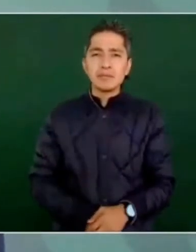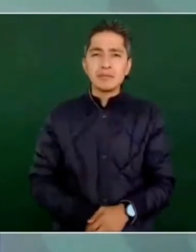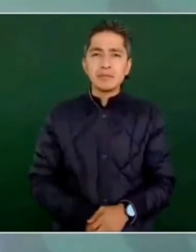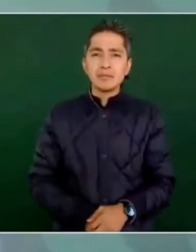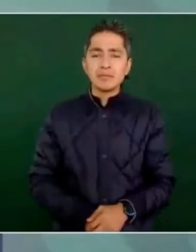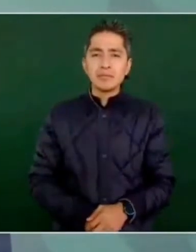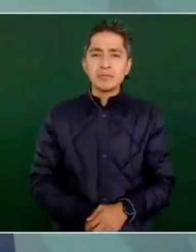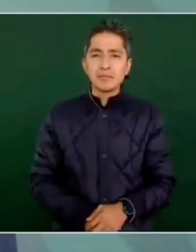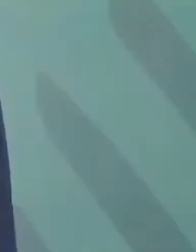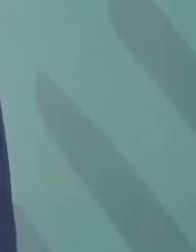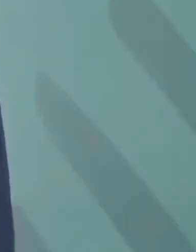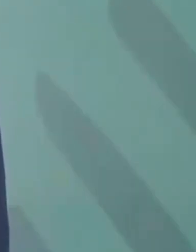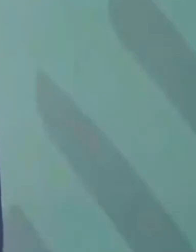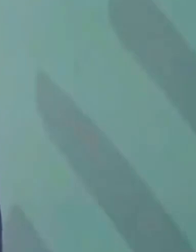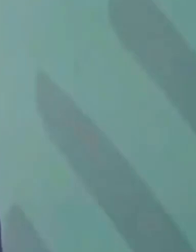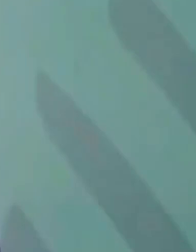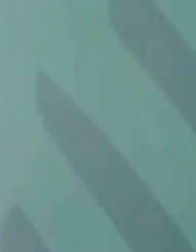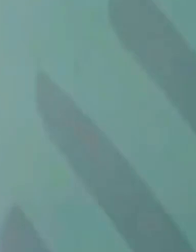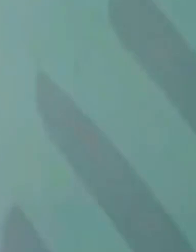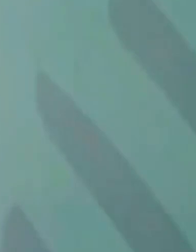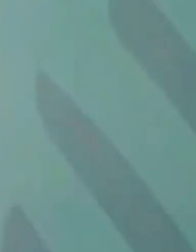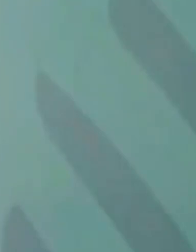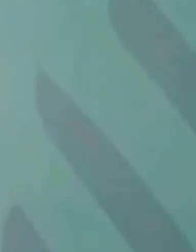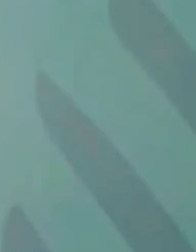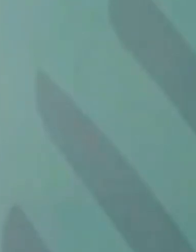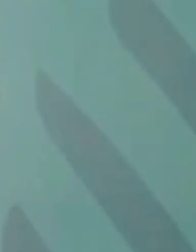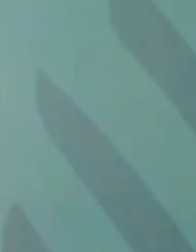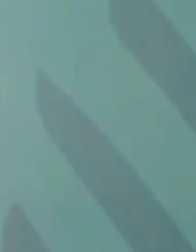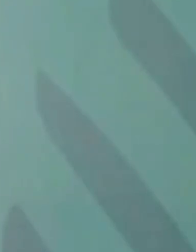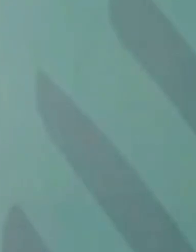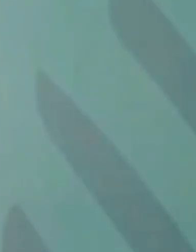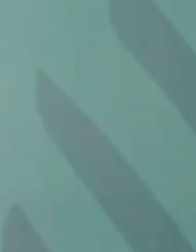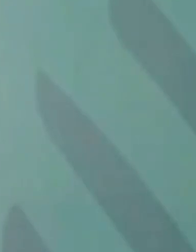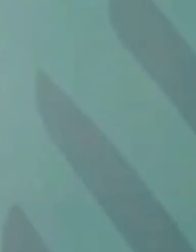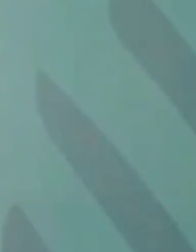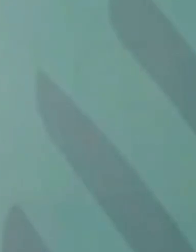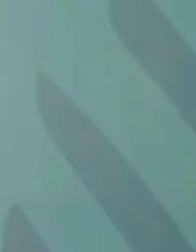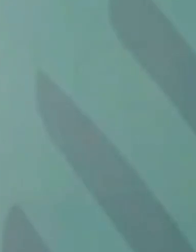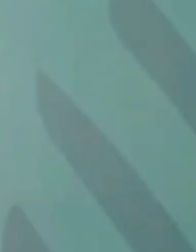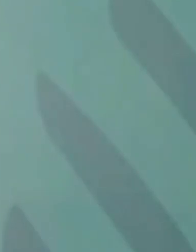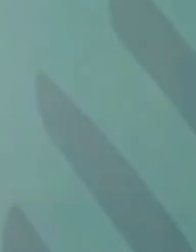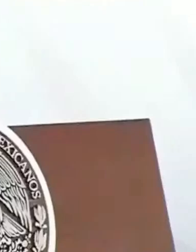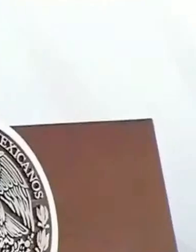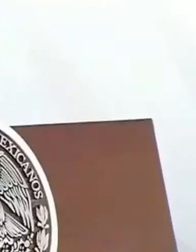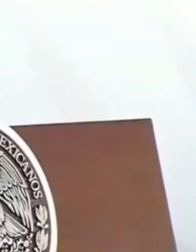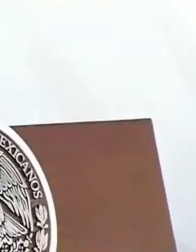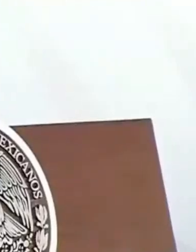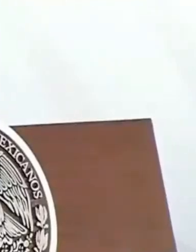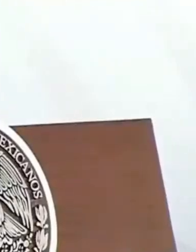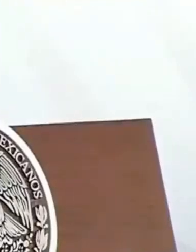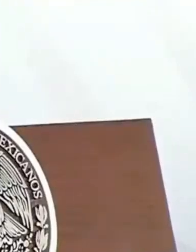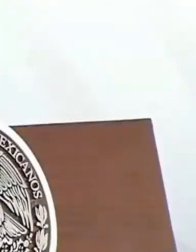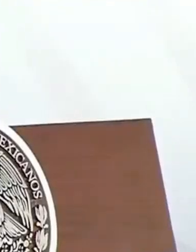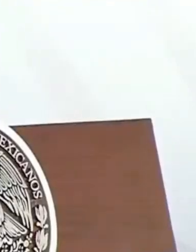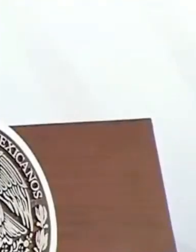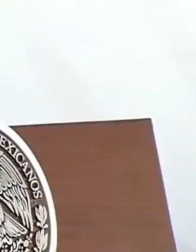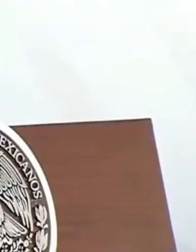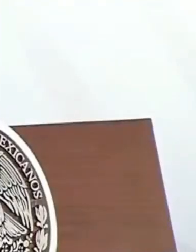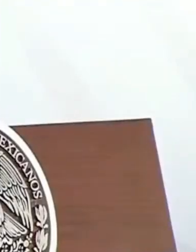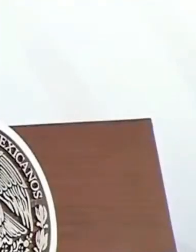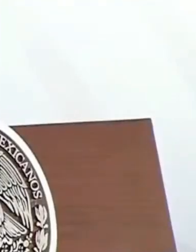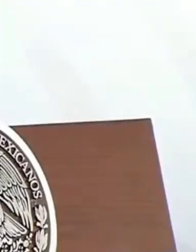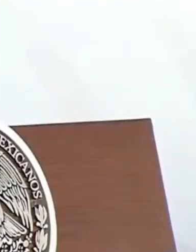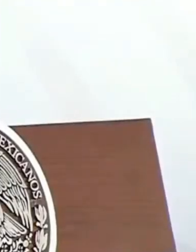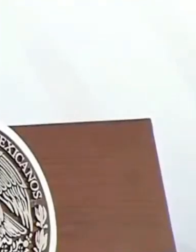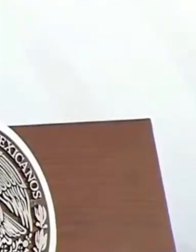Es célebre el exhorto del general Ignacio Zaragoza previo a la batalla de Puebla